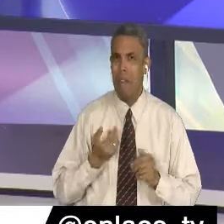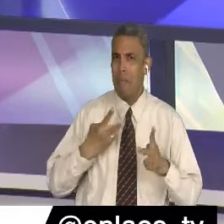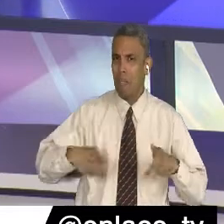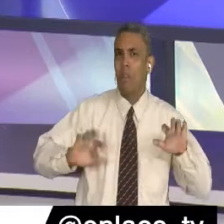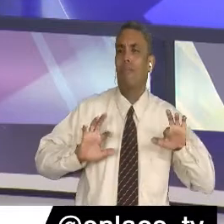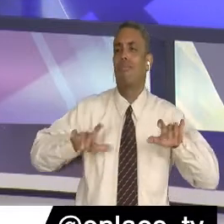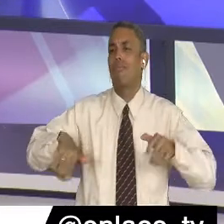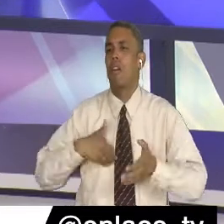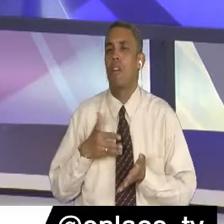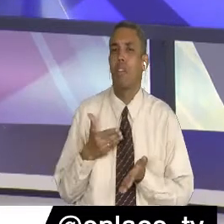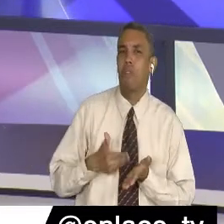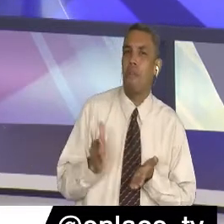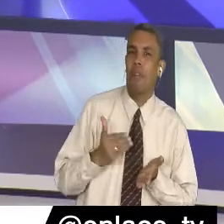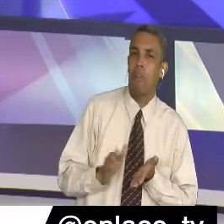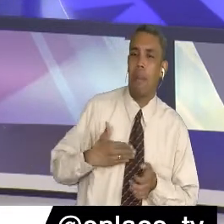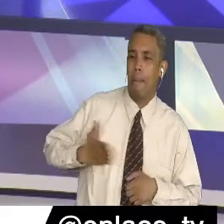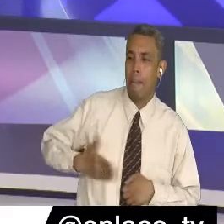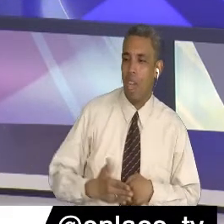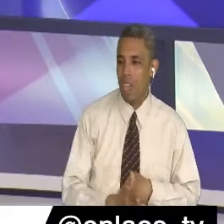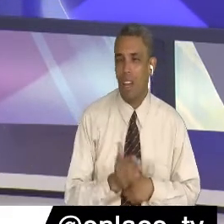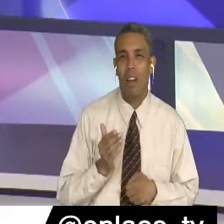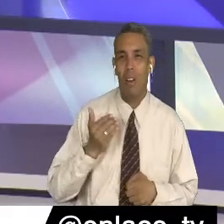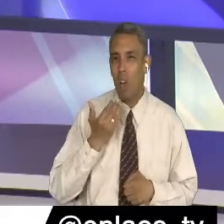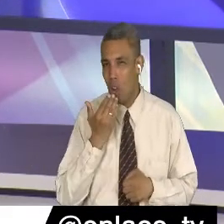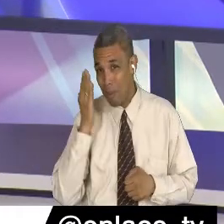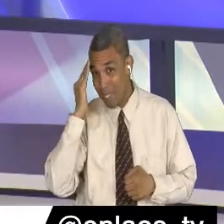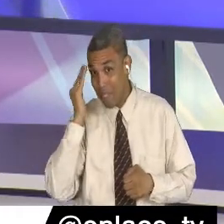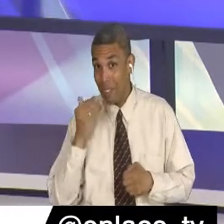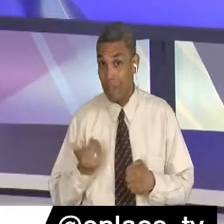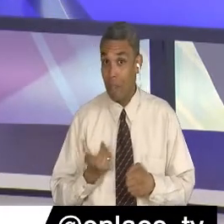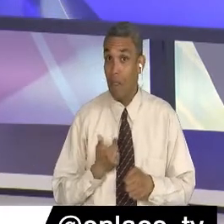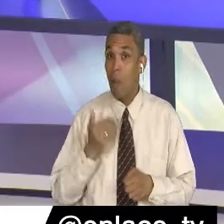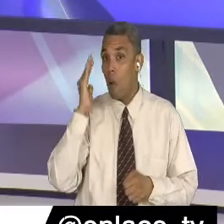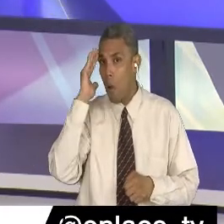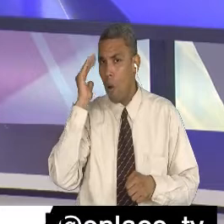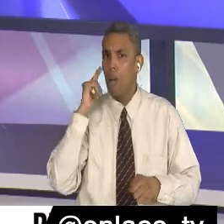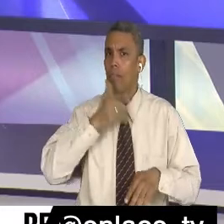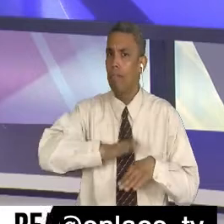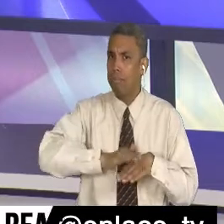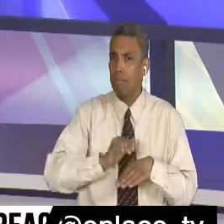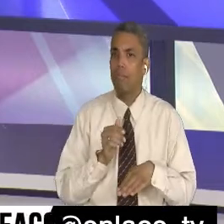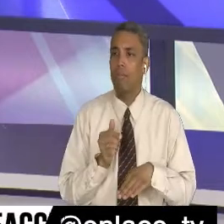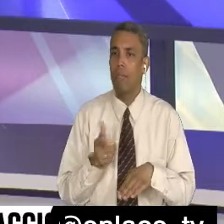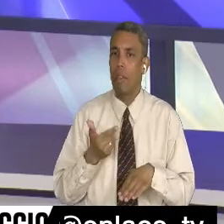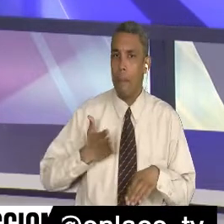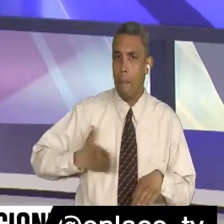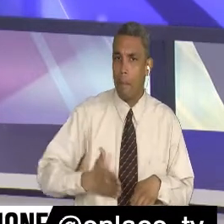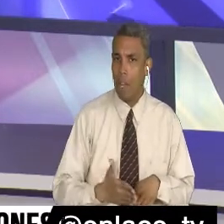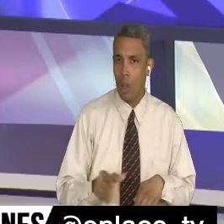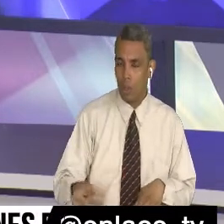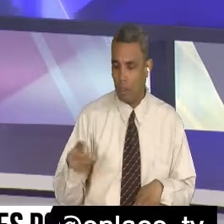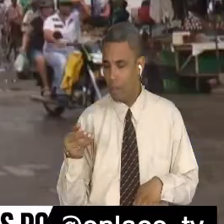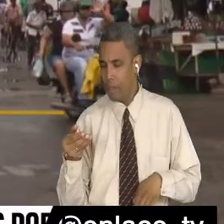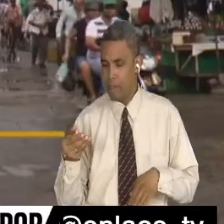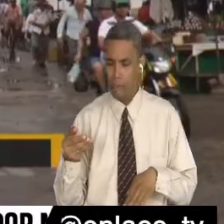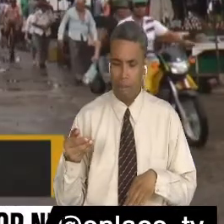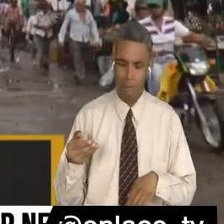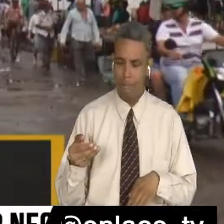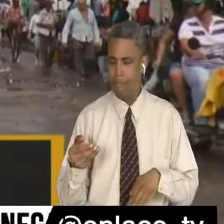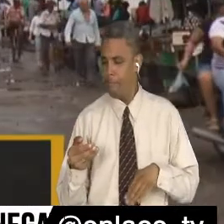y comercialización del pescado. Autoridades entregan recomendaciones para que compremos el producto en óptimas condiciones.